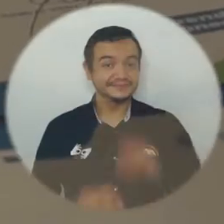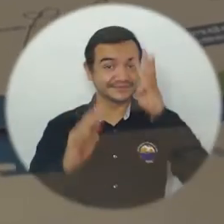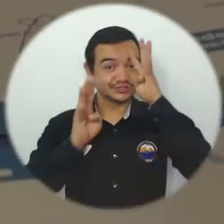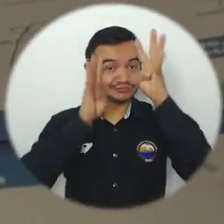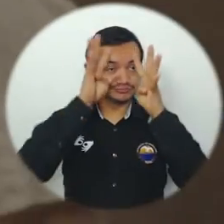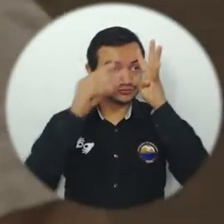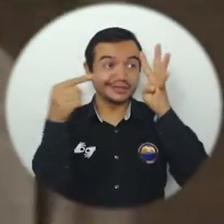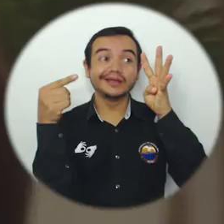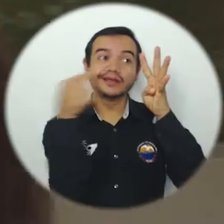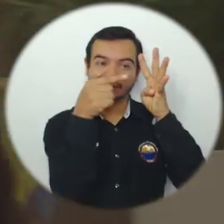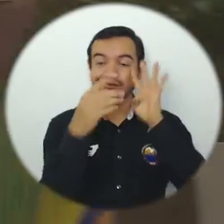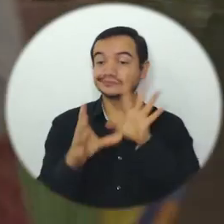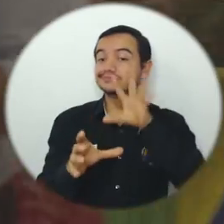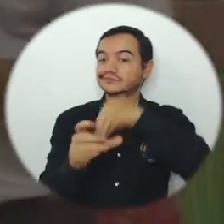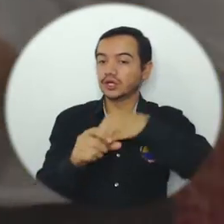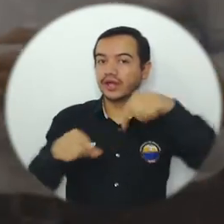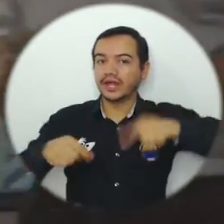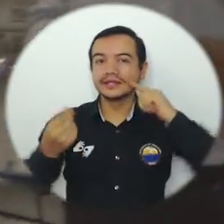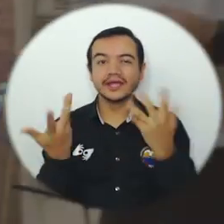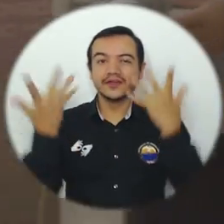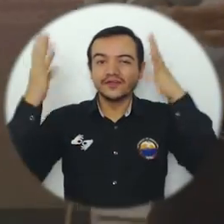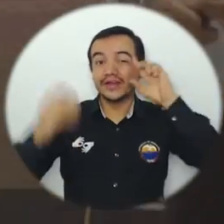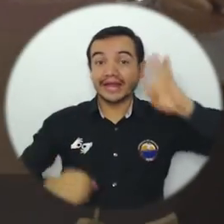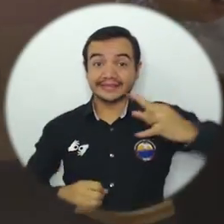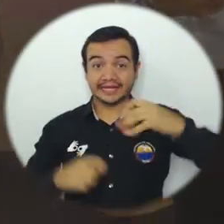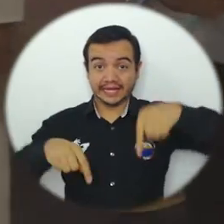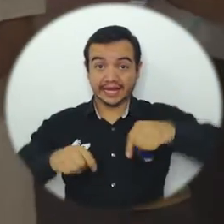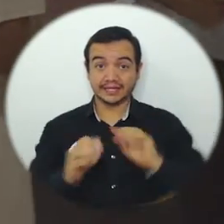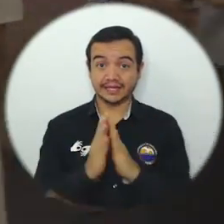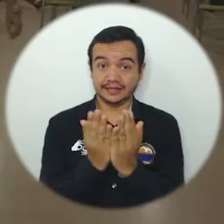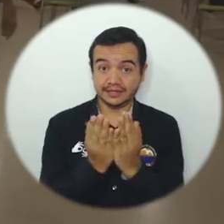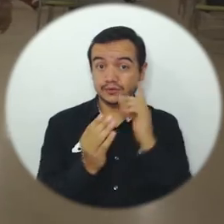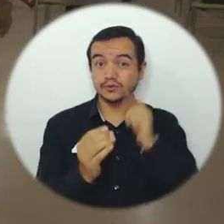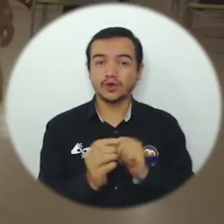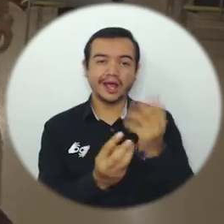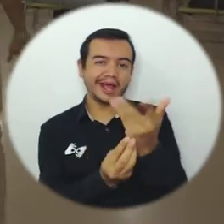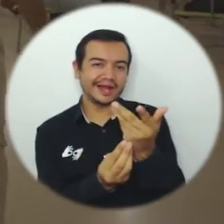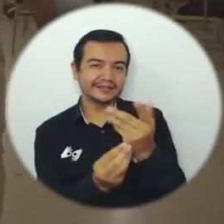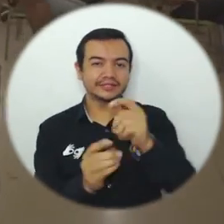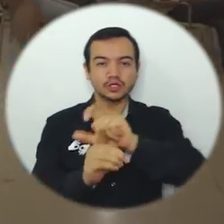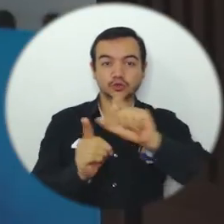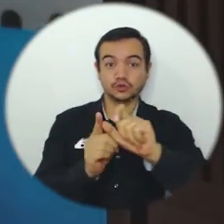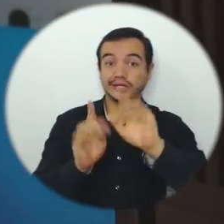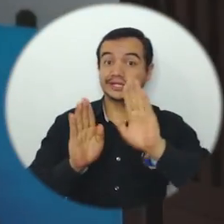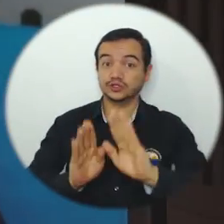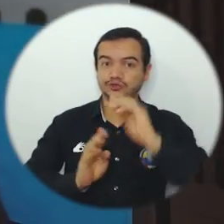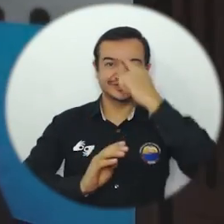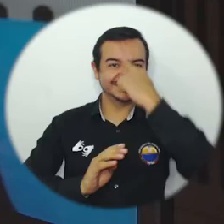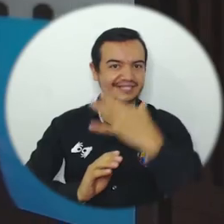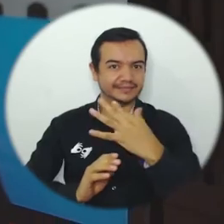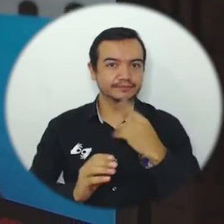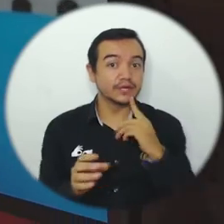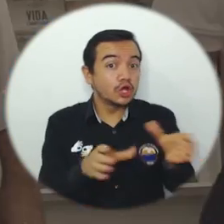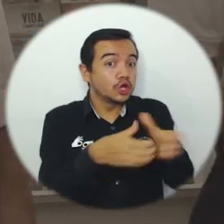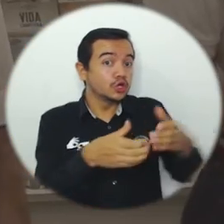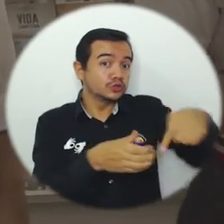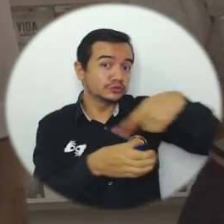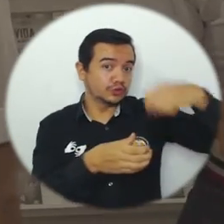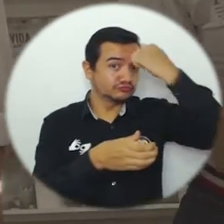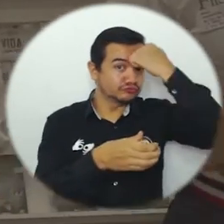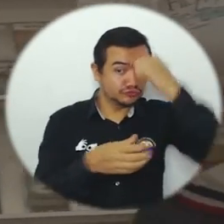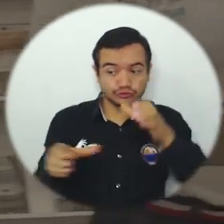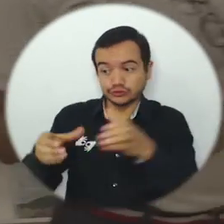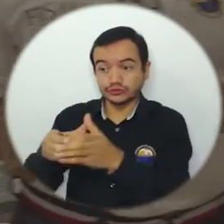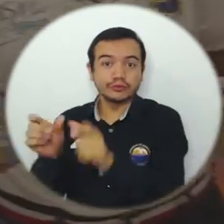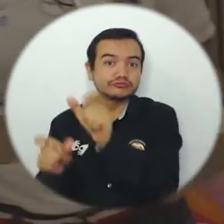La innovación también es parte de la tercera Feria Internacional del Libro, las Artes y la Cultura de Santa Marta. Docentes y estudiantes con